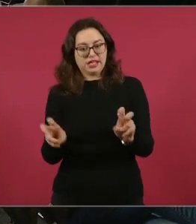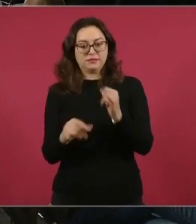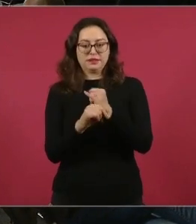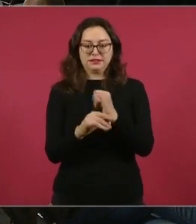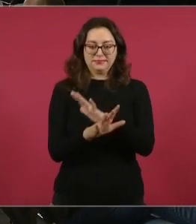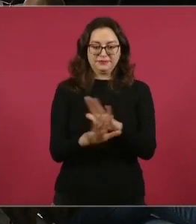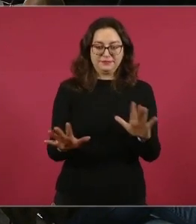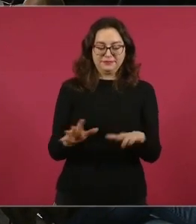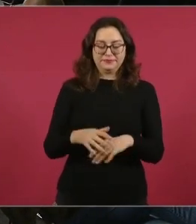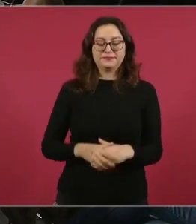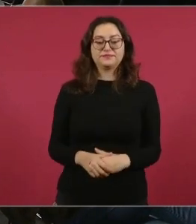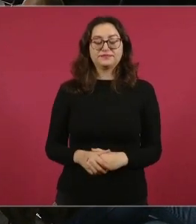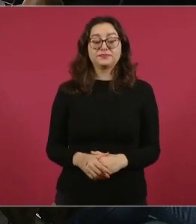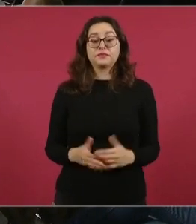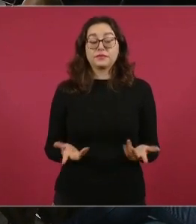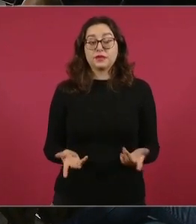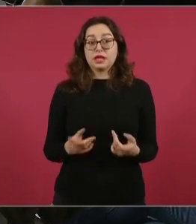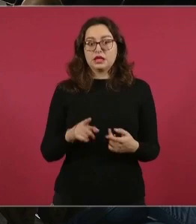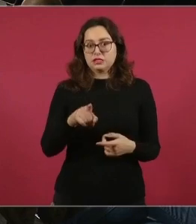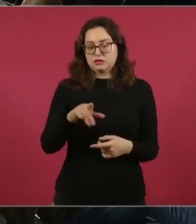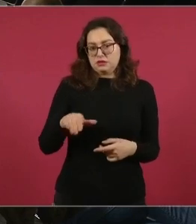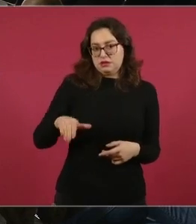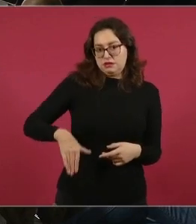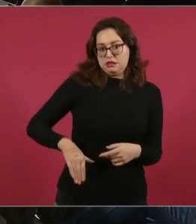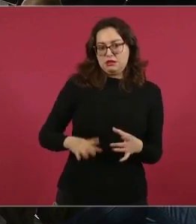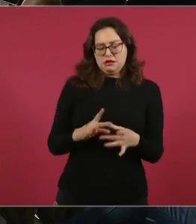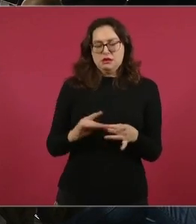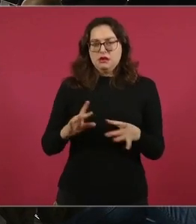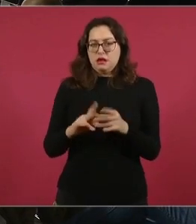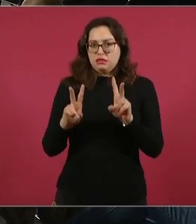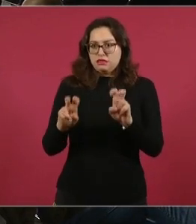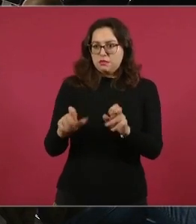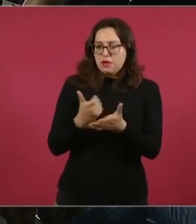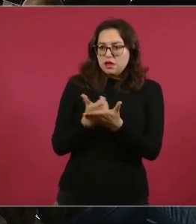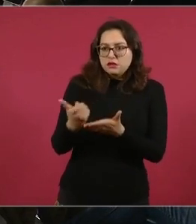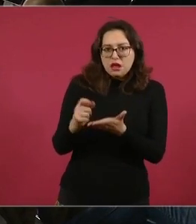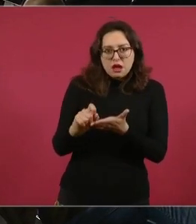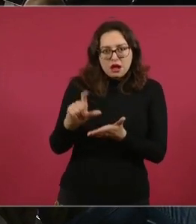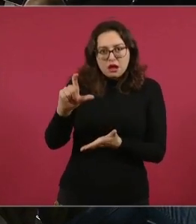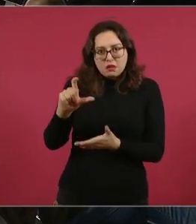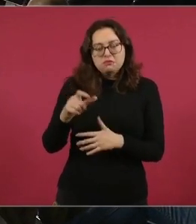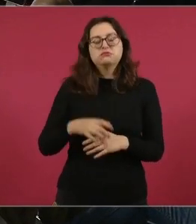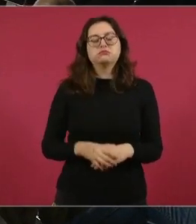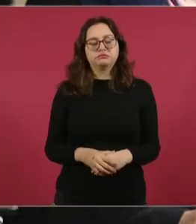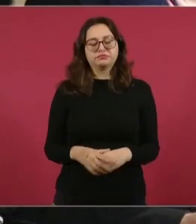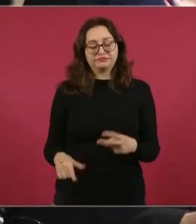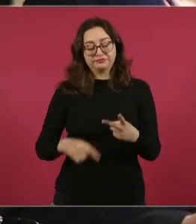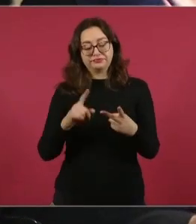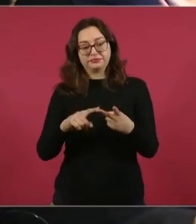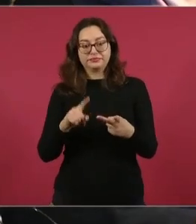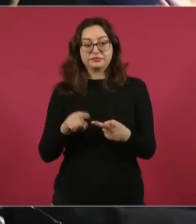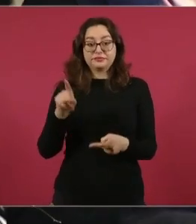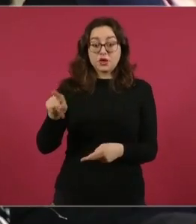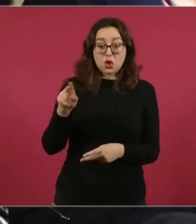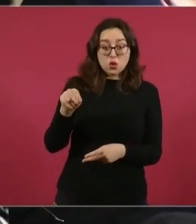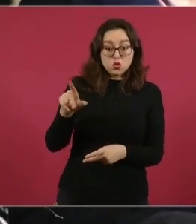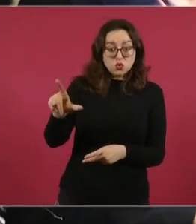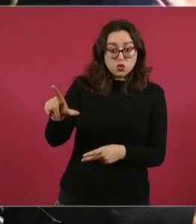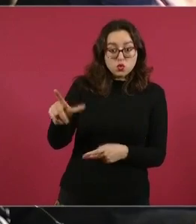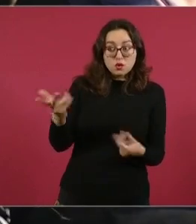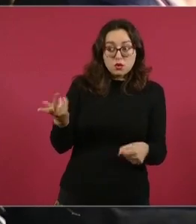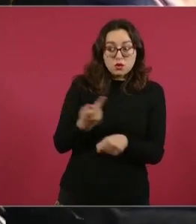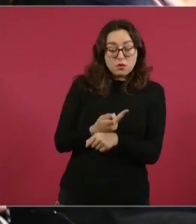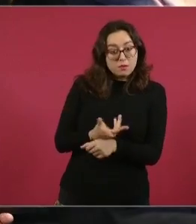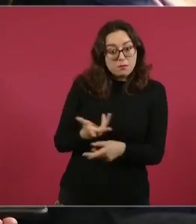que ya adelantó lo del salario mínimo, ahora pasar a Nuevo León. ¿Quién toma decisiones en este momento, dado